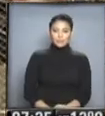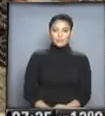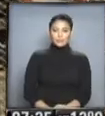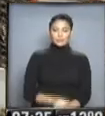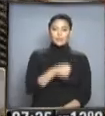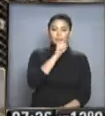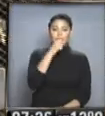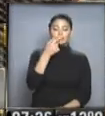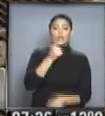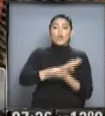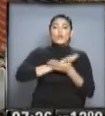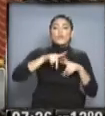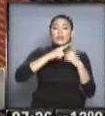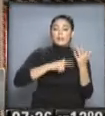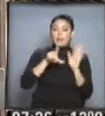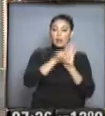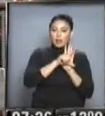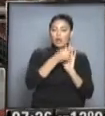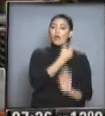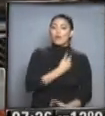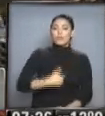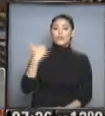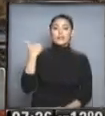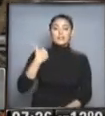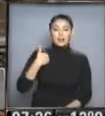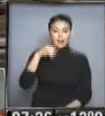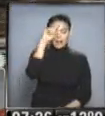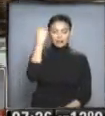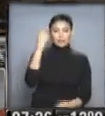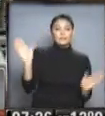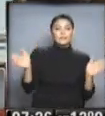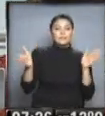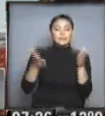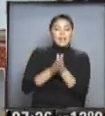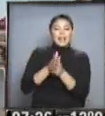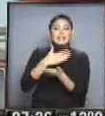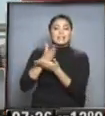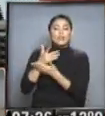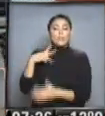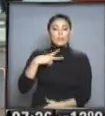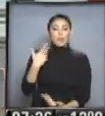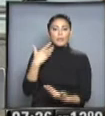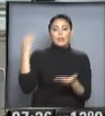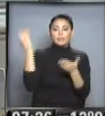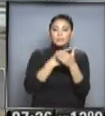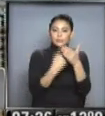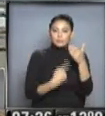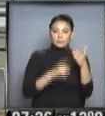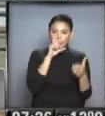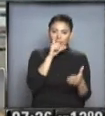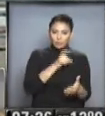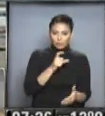Con una nueva herramienta legal, el gobierno nacional impulsa la convocatoria al sector privado para la explotación de